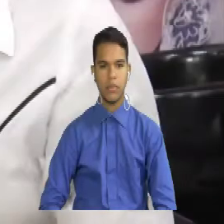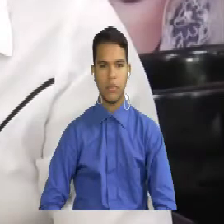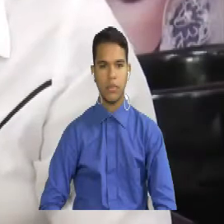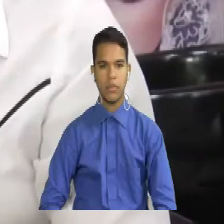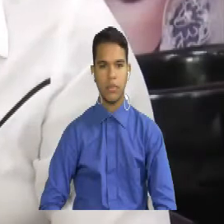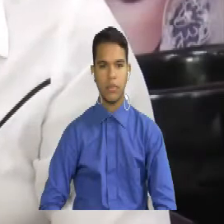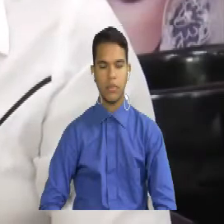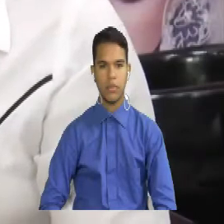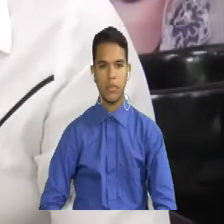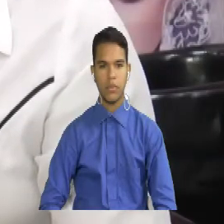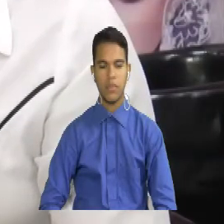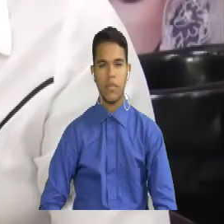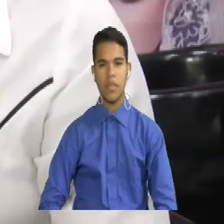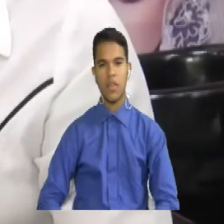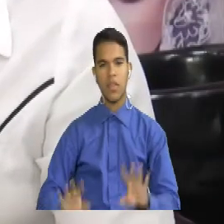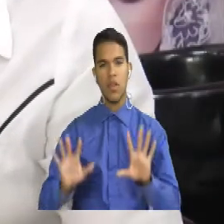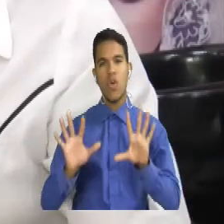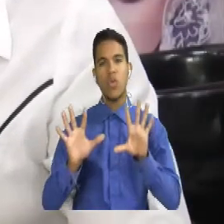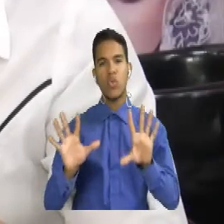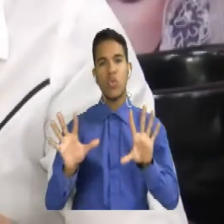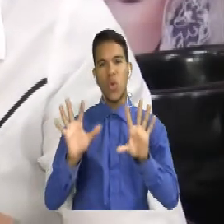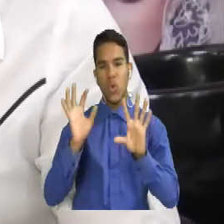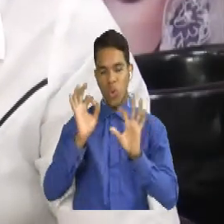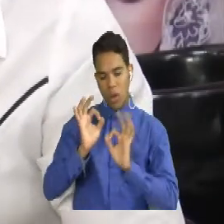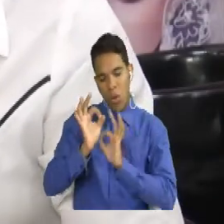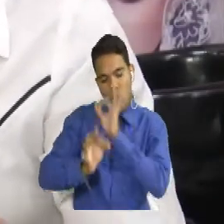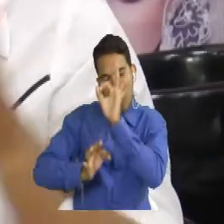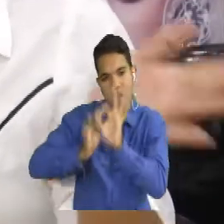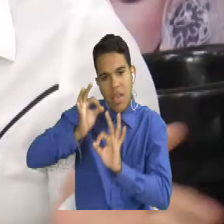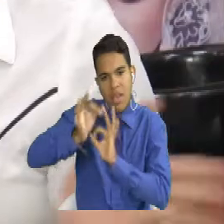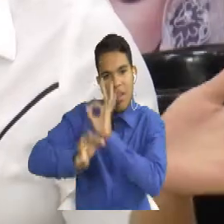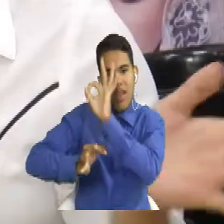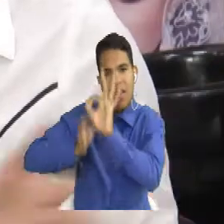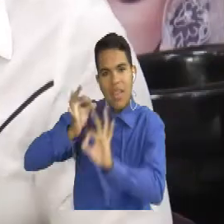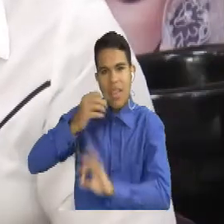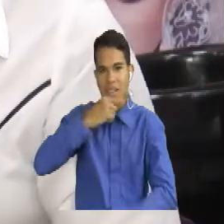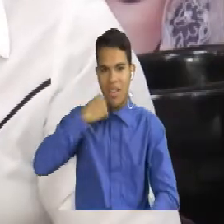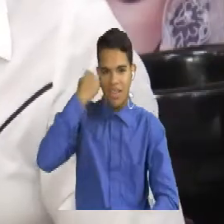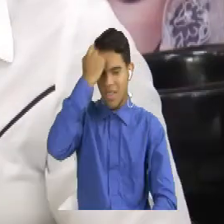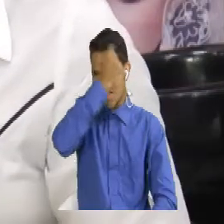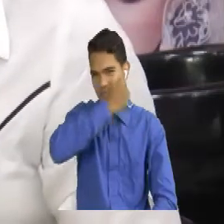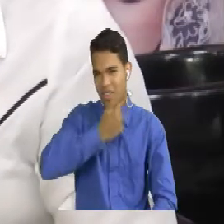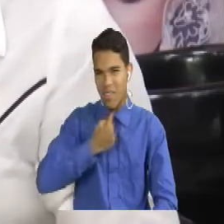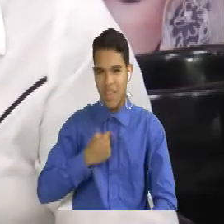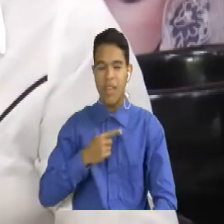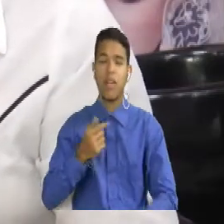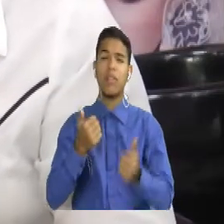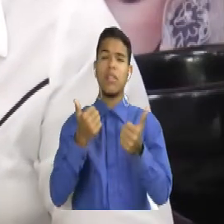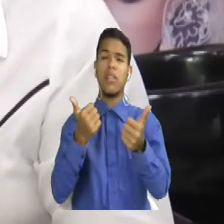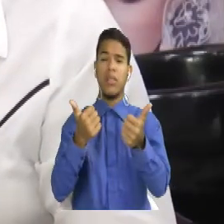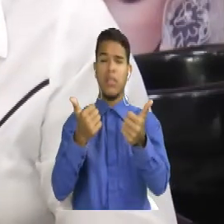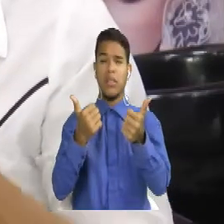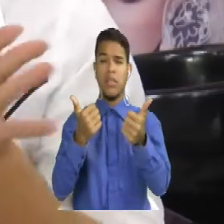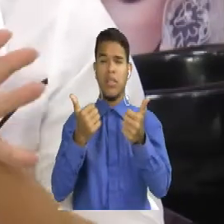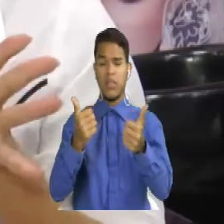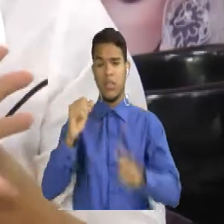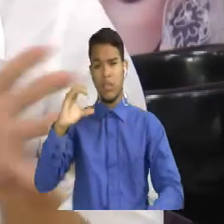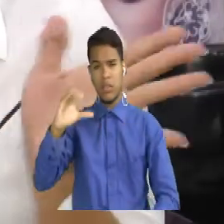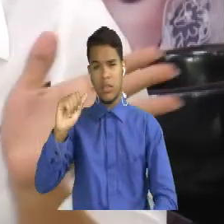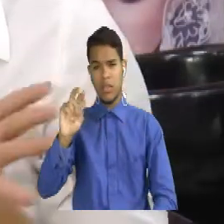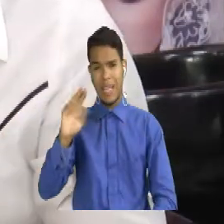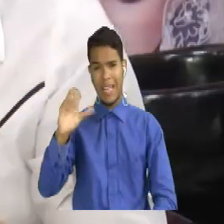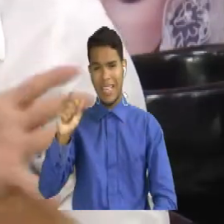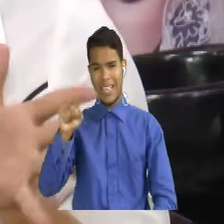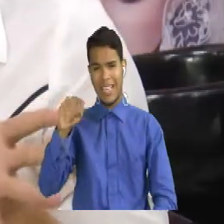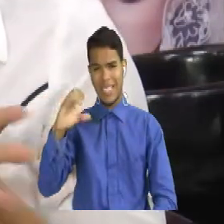Eso es un tratamiento que es maravilloso. Las Kardashian lo hicieron muy popular. Allá le dicen